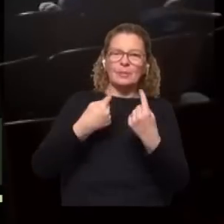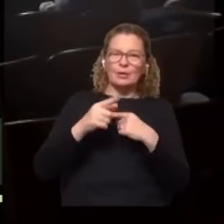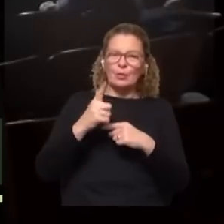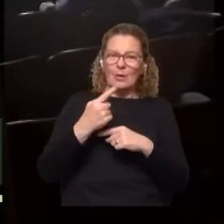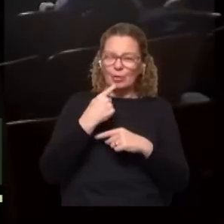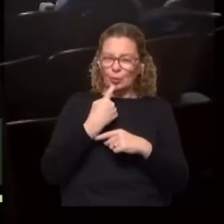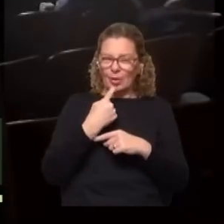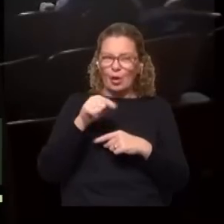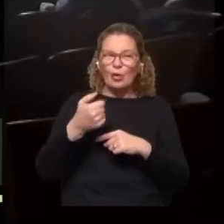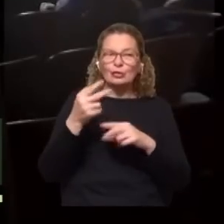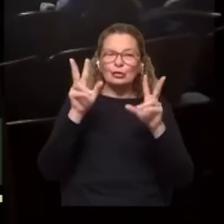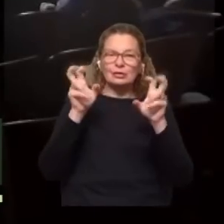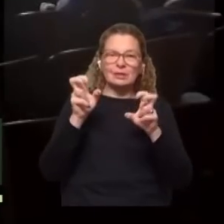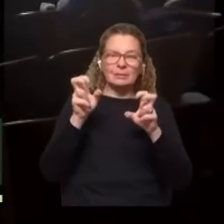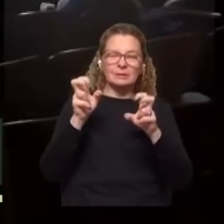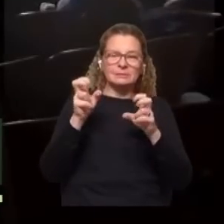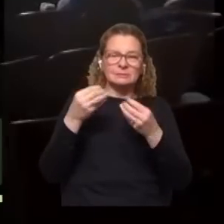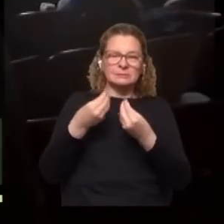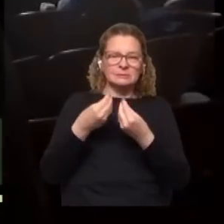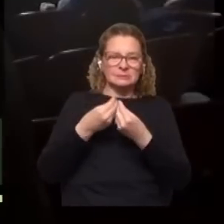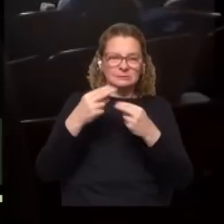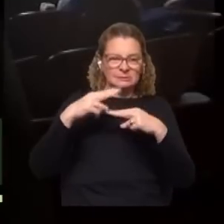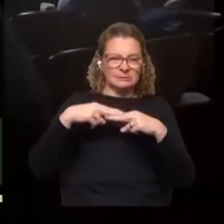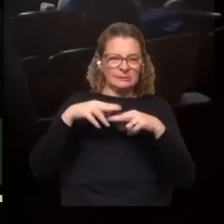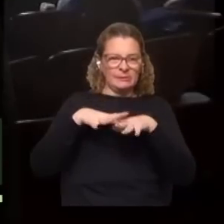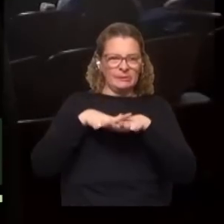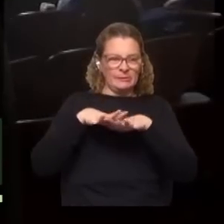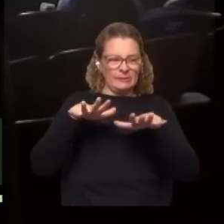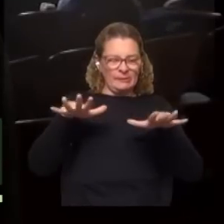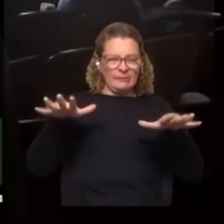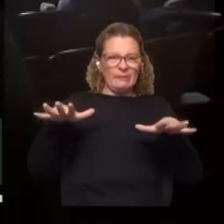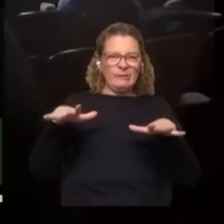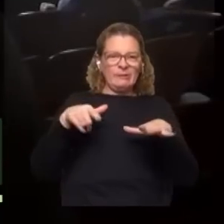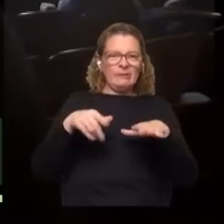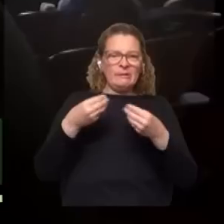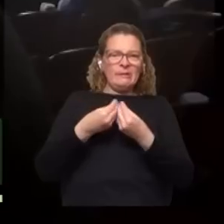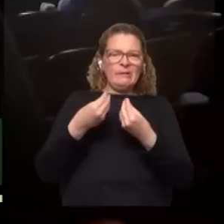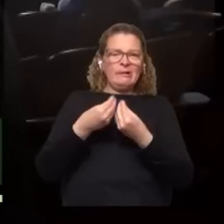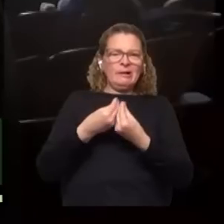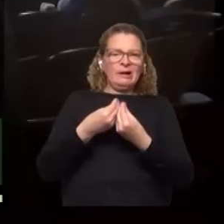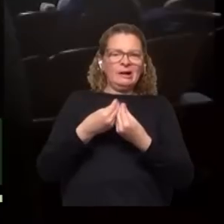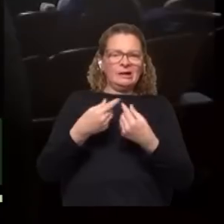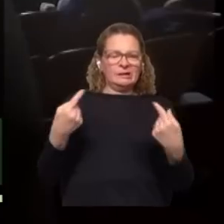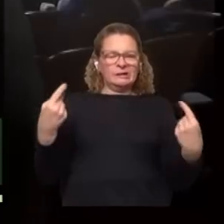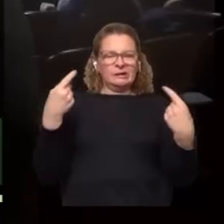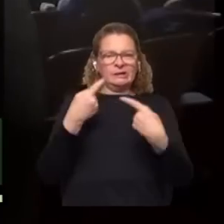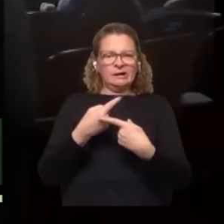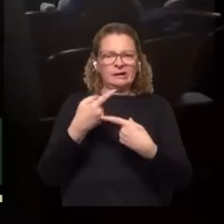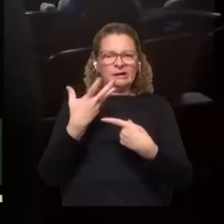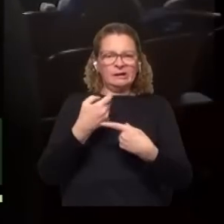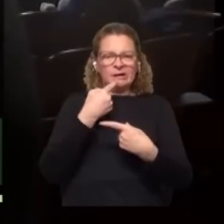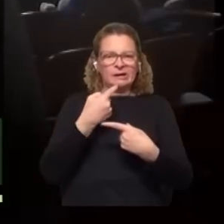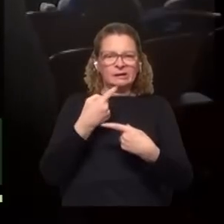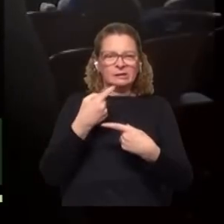otro de los temas es la masificación de las redes sociales las redes sociales tienen una estética que llevan a confrontar Cuáles son los